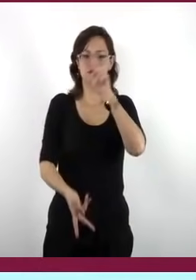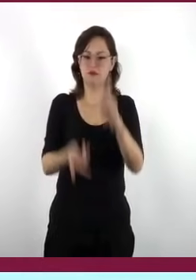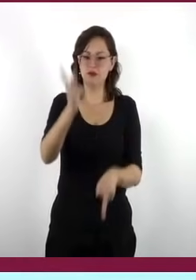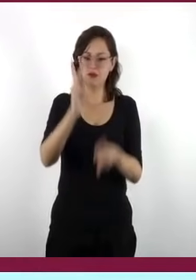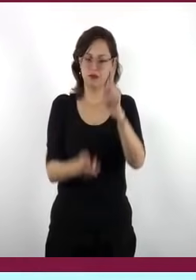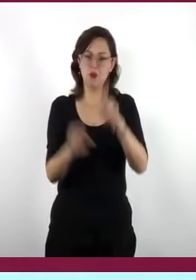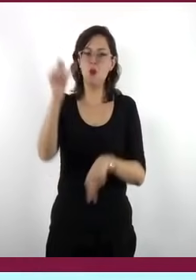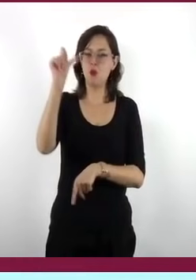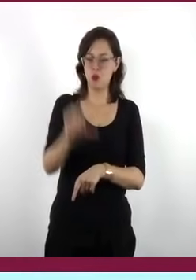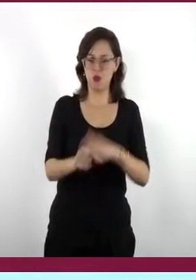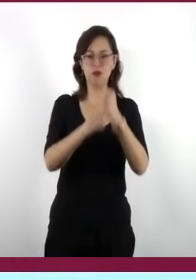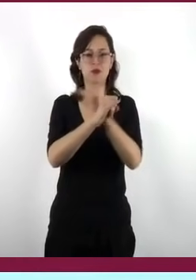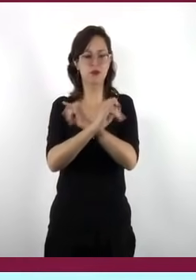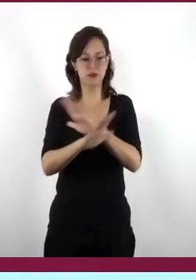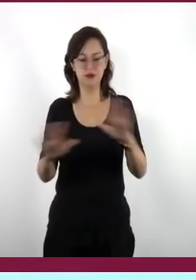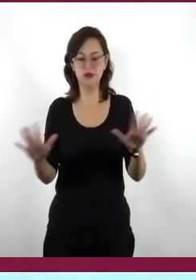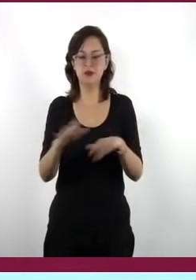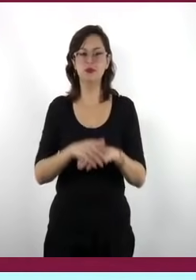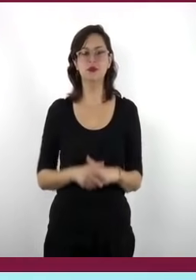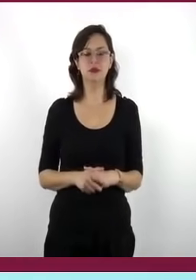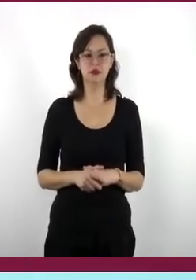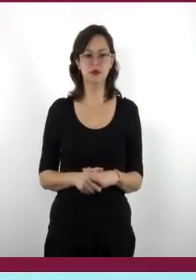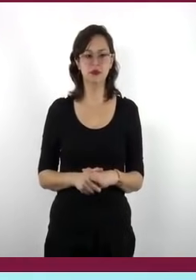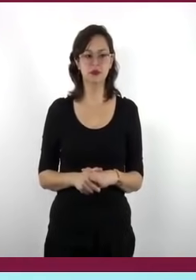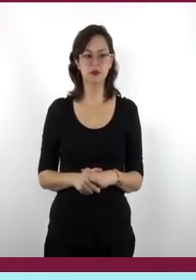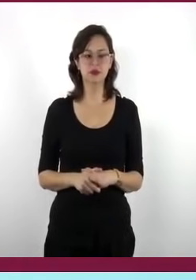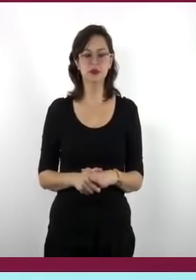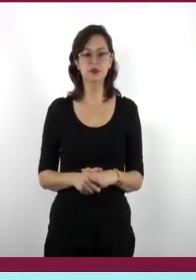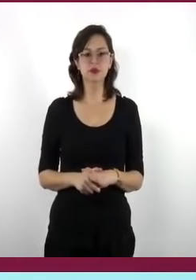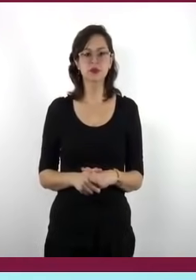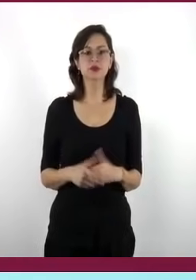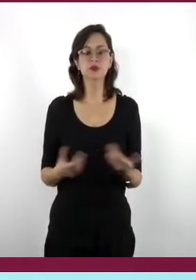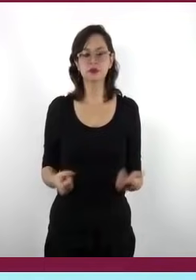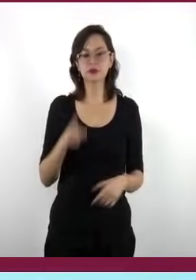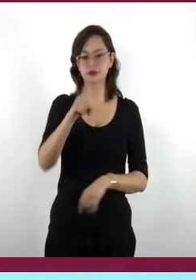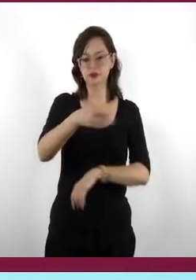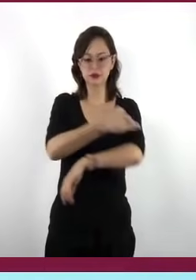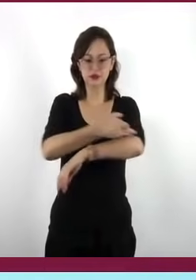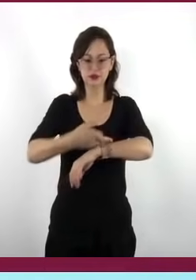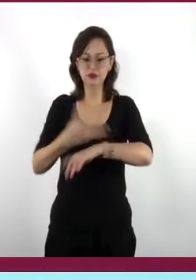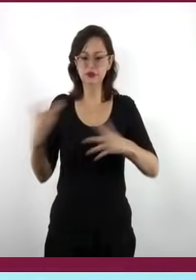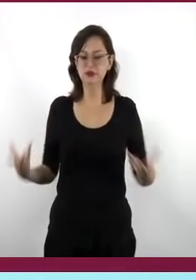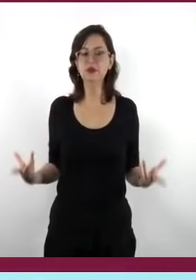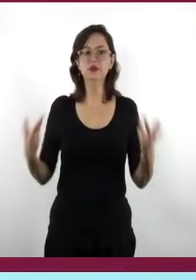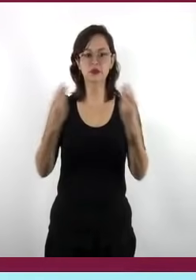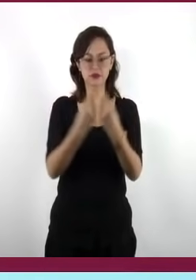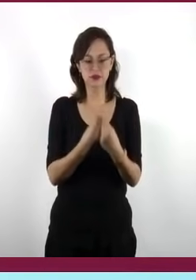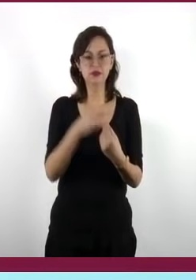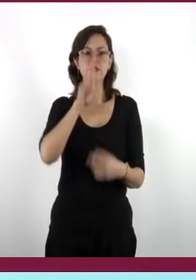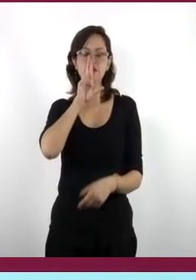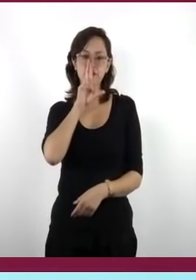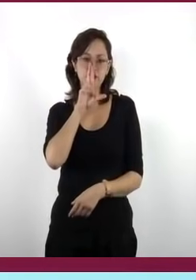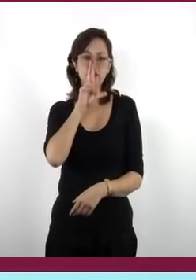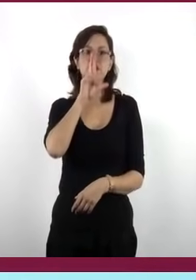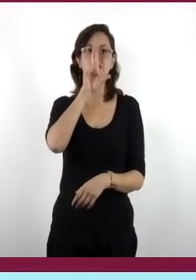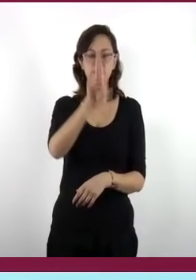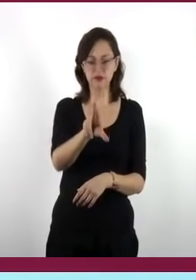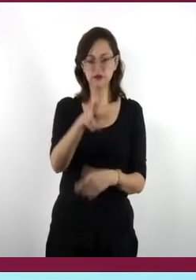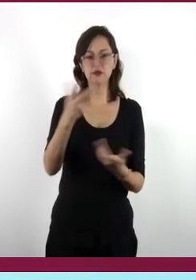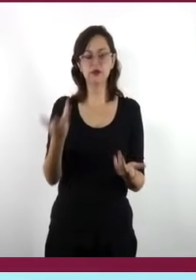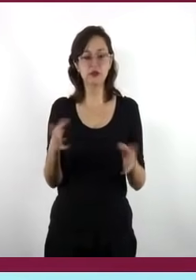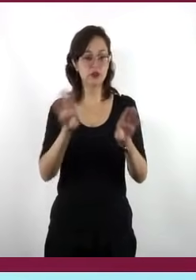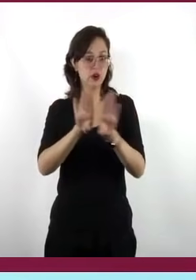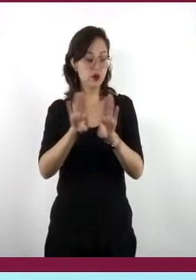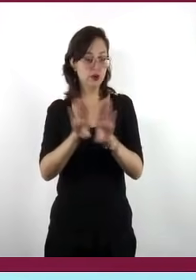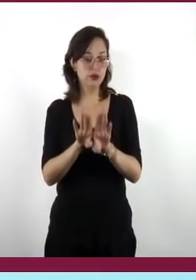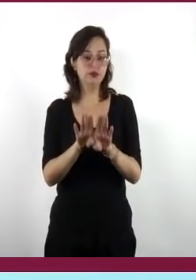aprendieron con la información de estos videos. En colaboración con su familia, complementen sus respuestas consultando el